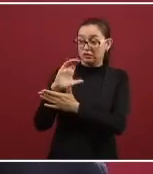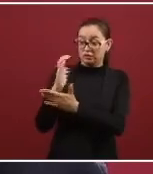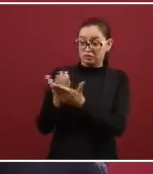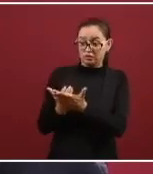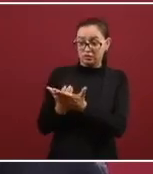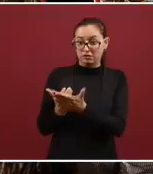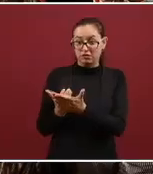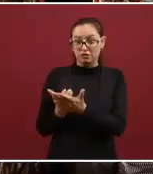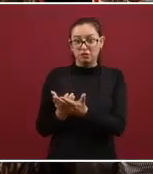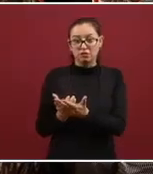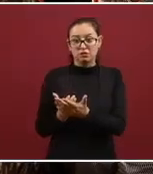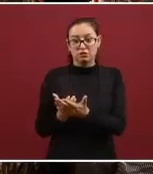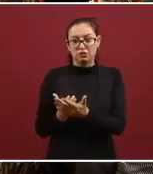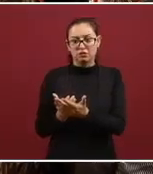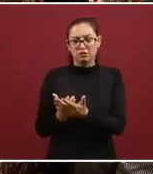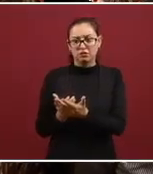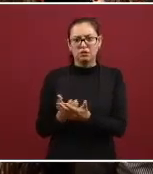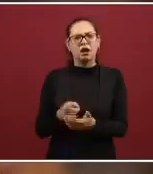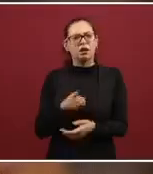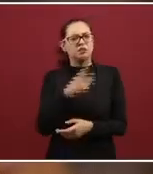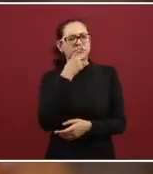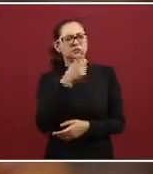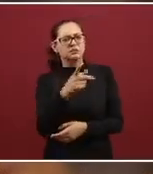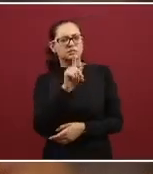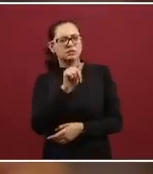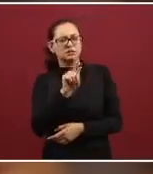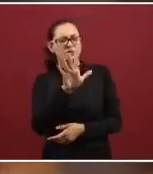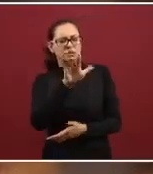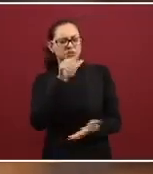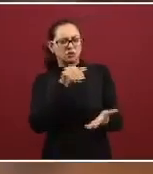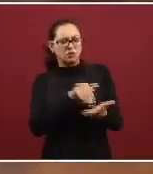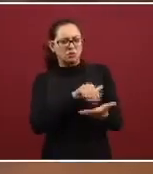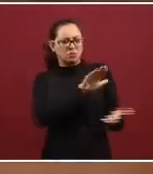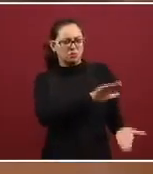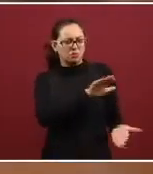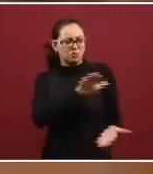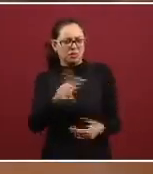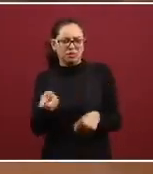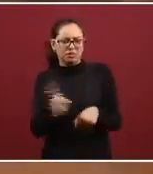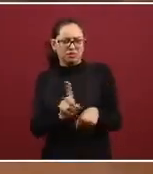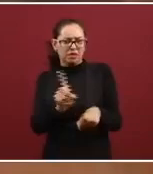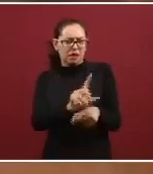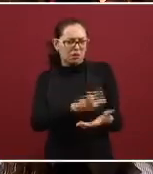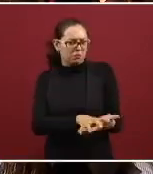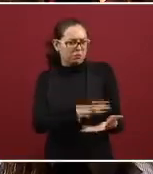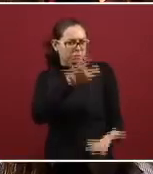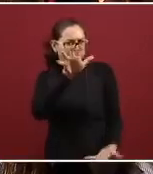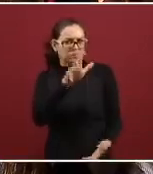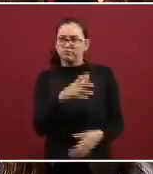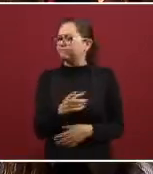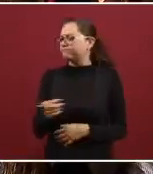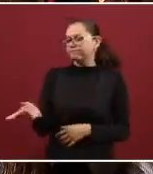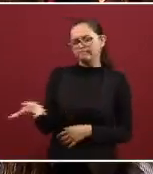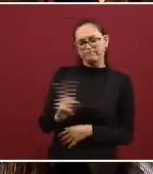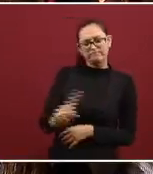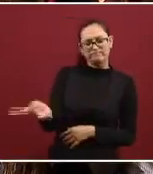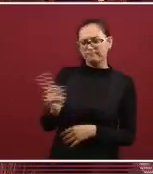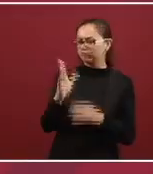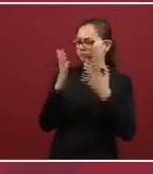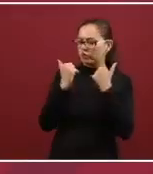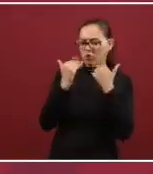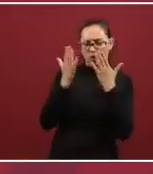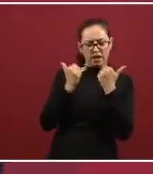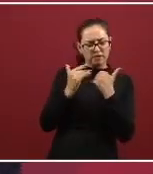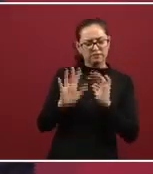que hay un crecimiento de la plataforma de 75 mil barriles diarios. No, por eso hablo de que hay un